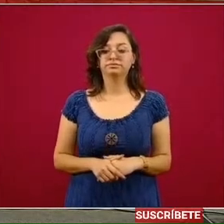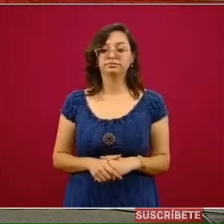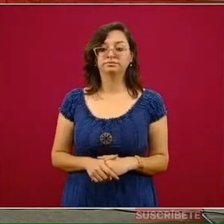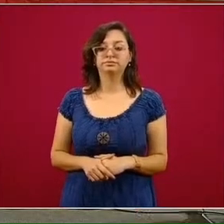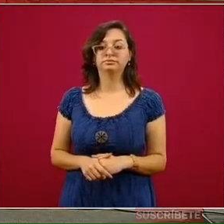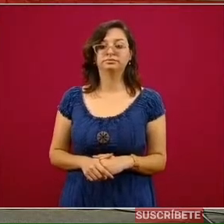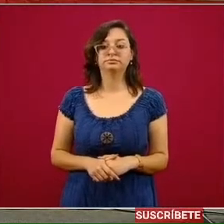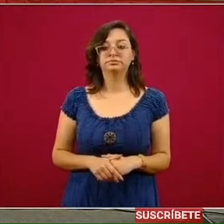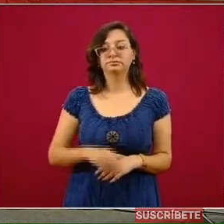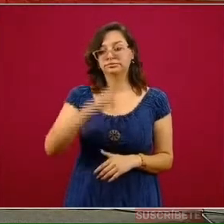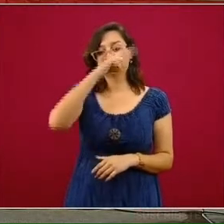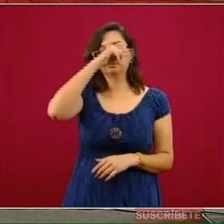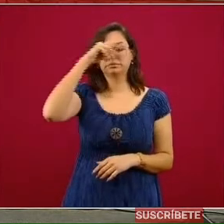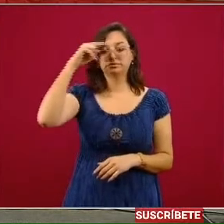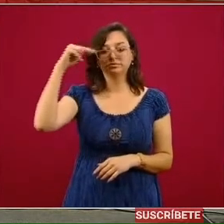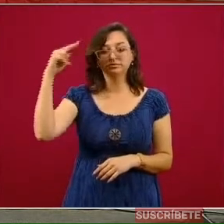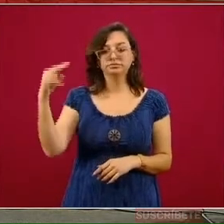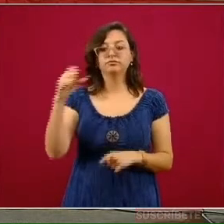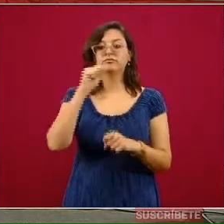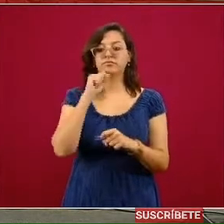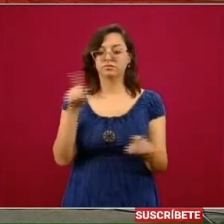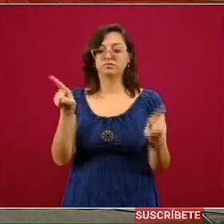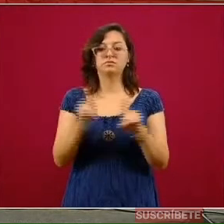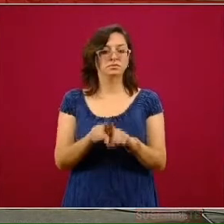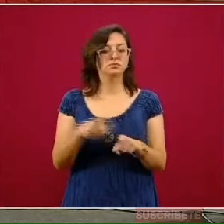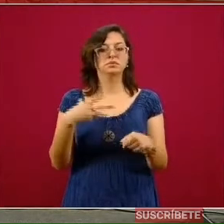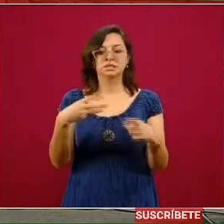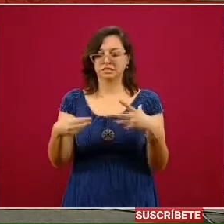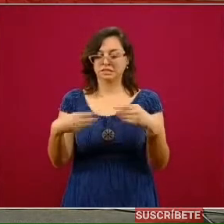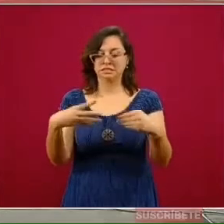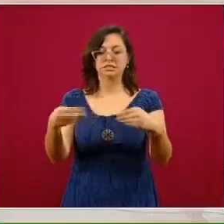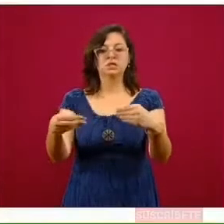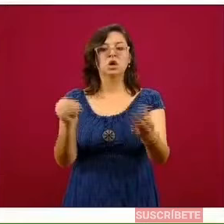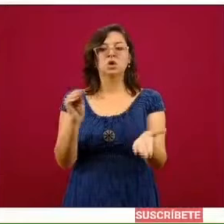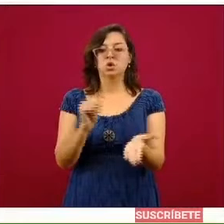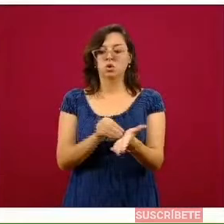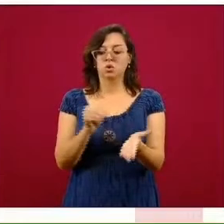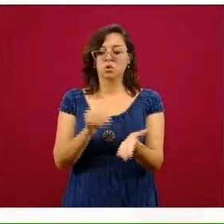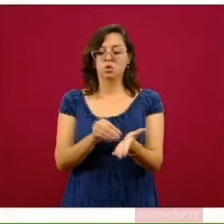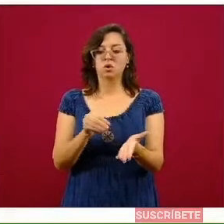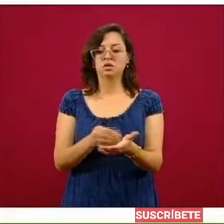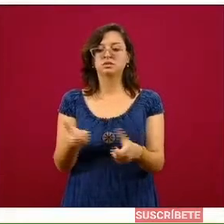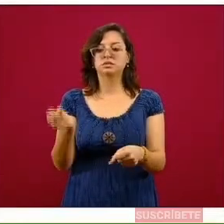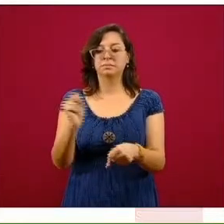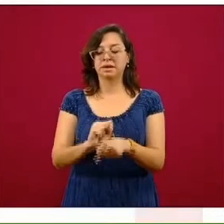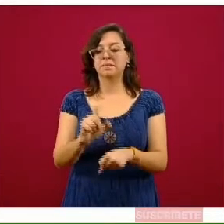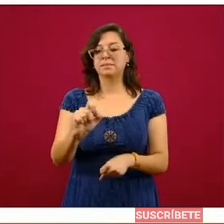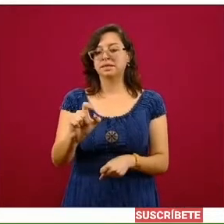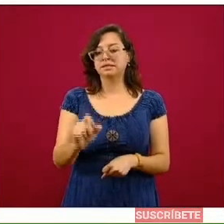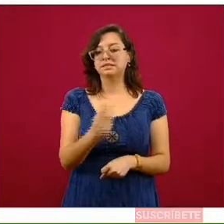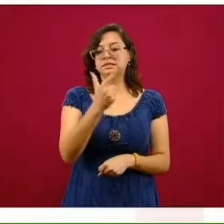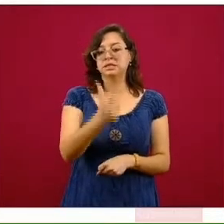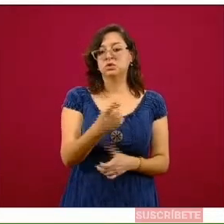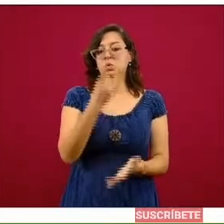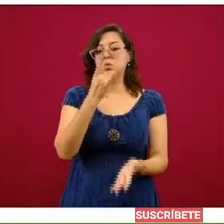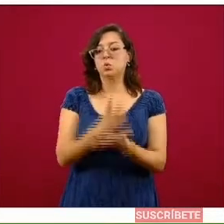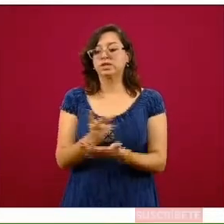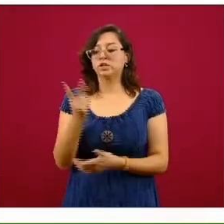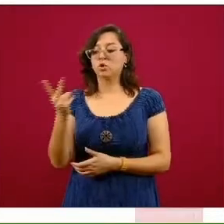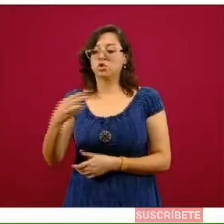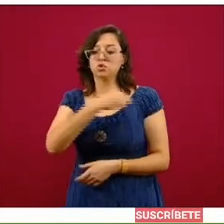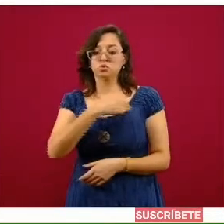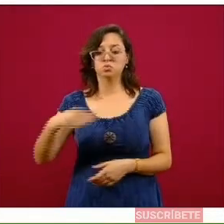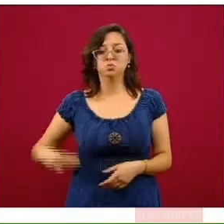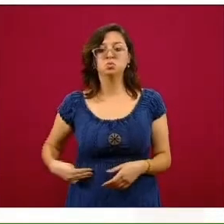ahora a Nayarit también con transmisión todavía importante en la semana 27, solamente con 2 municipios que